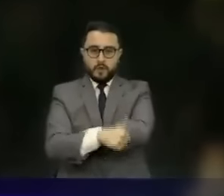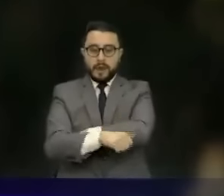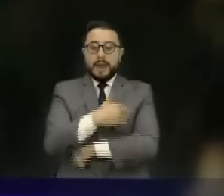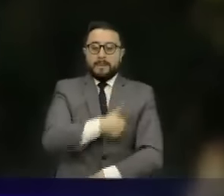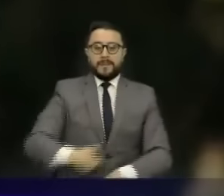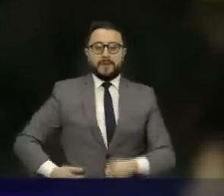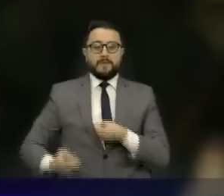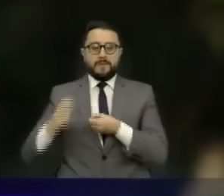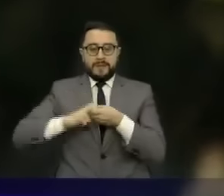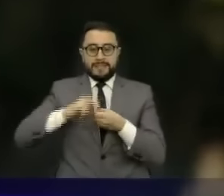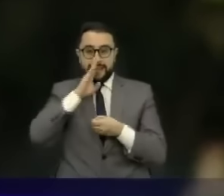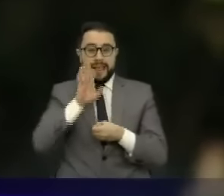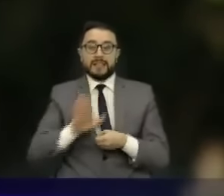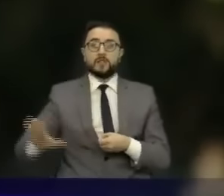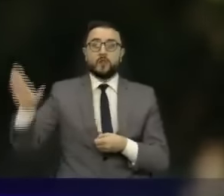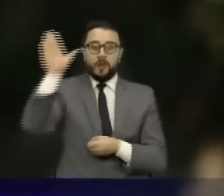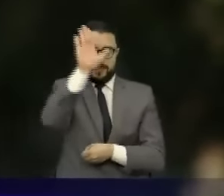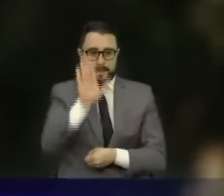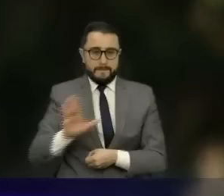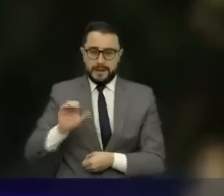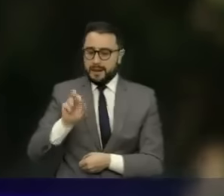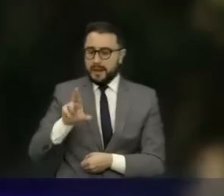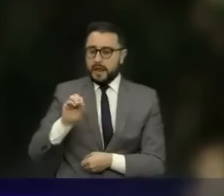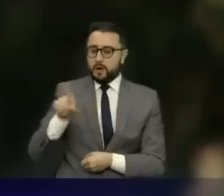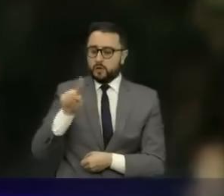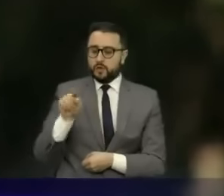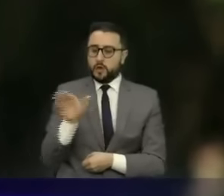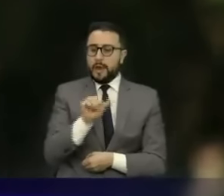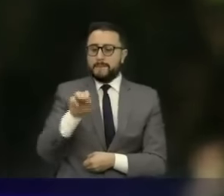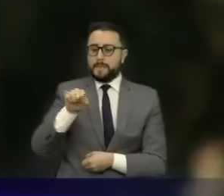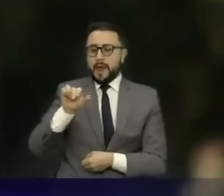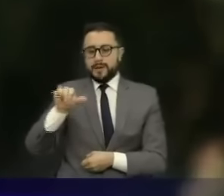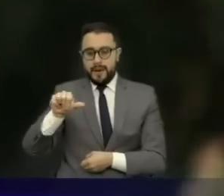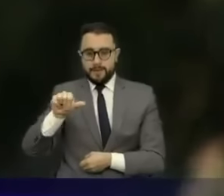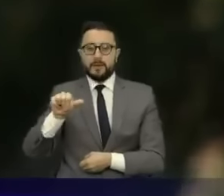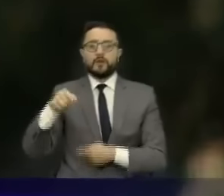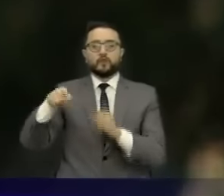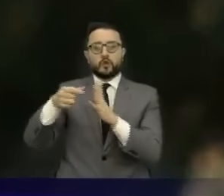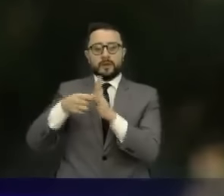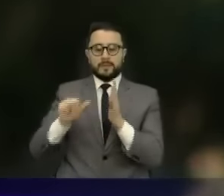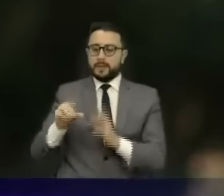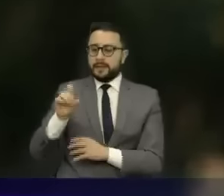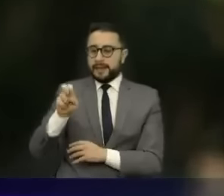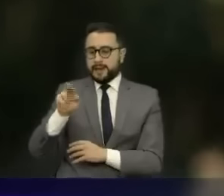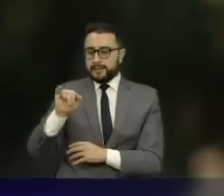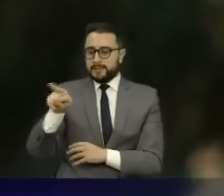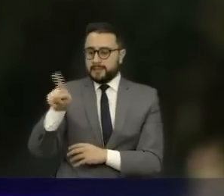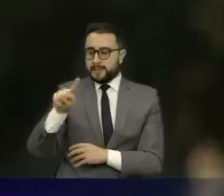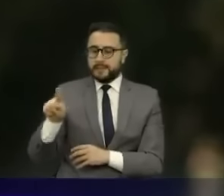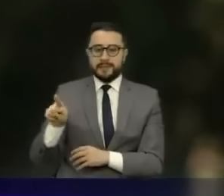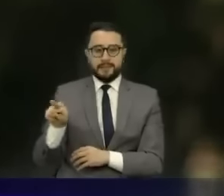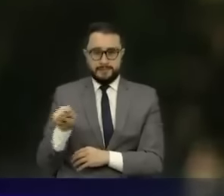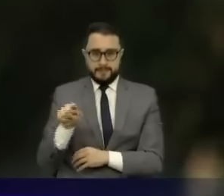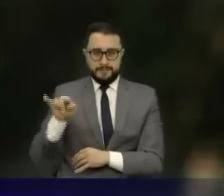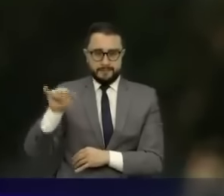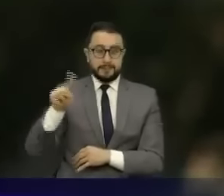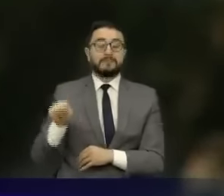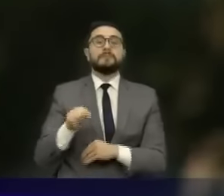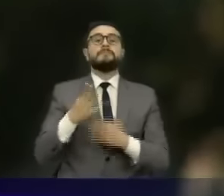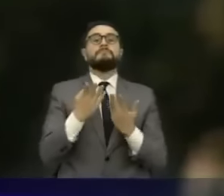de la Federación Nacional de Departamentos, Carlos Andrés Amaya, y su esposa Daniela, congresistas de